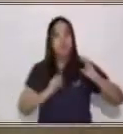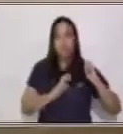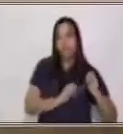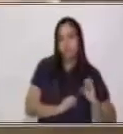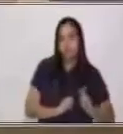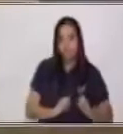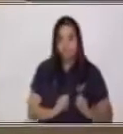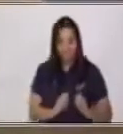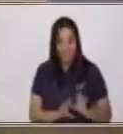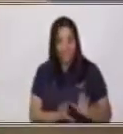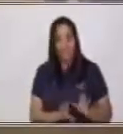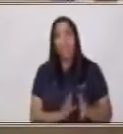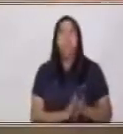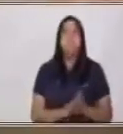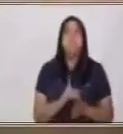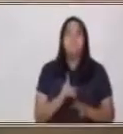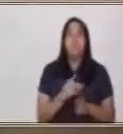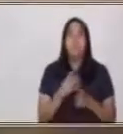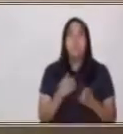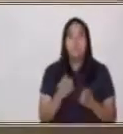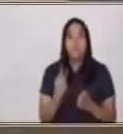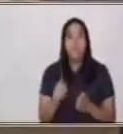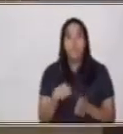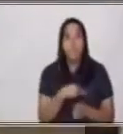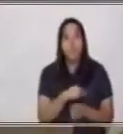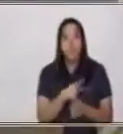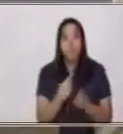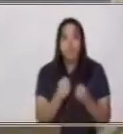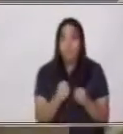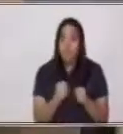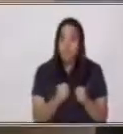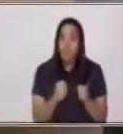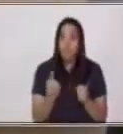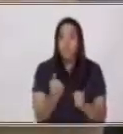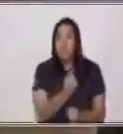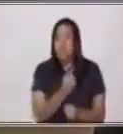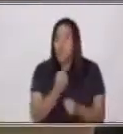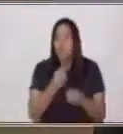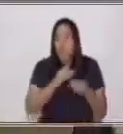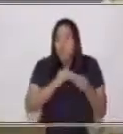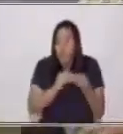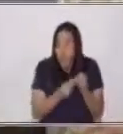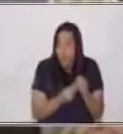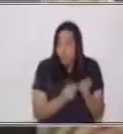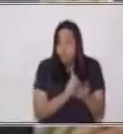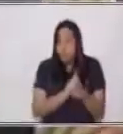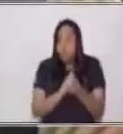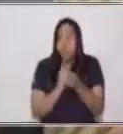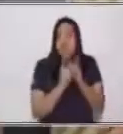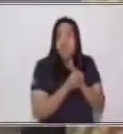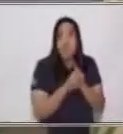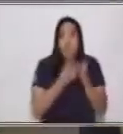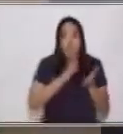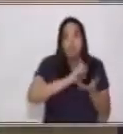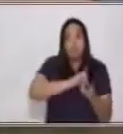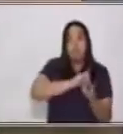la columna de valores y. Y luego tenemos la columna de los valores de